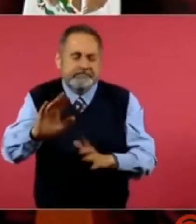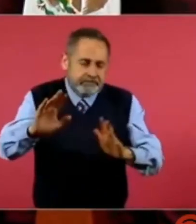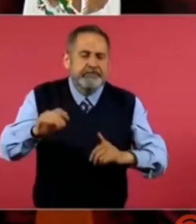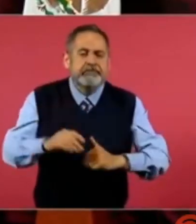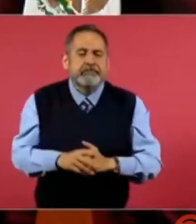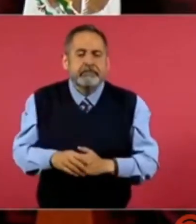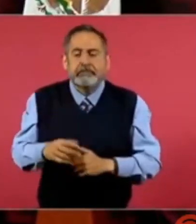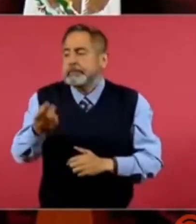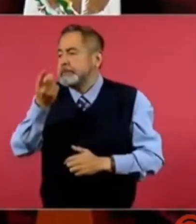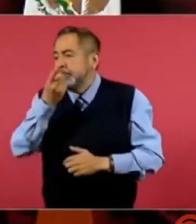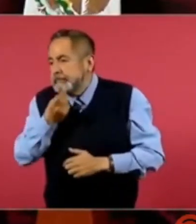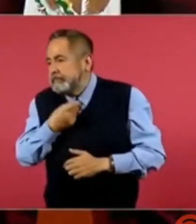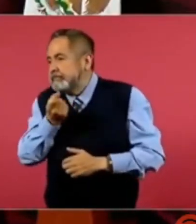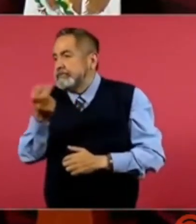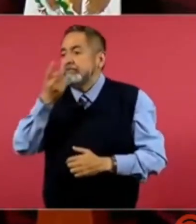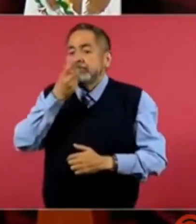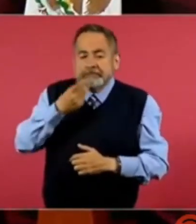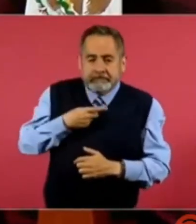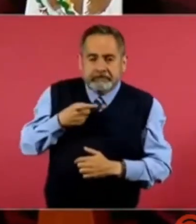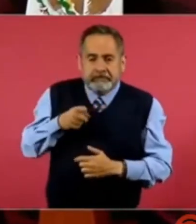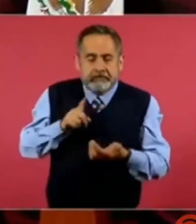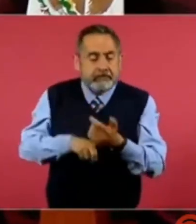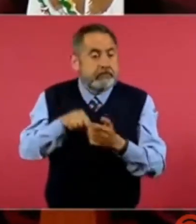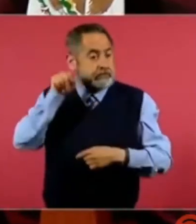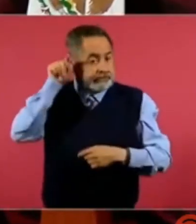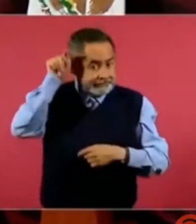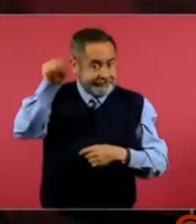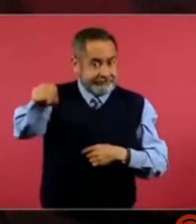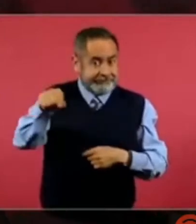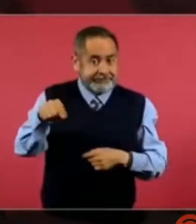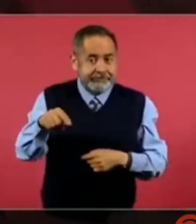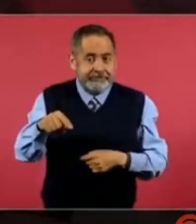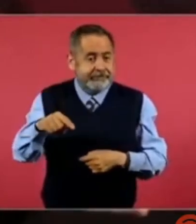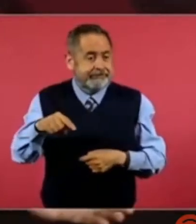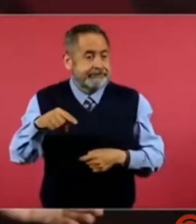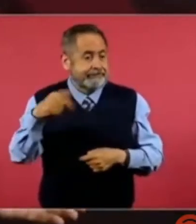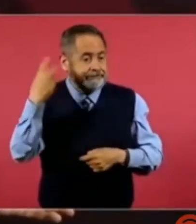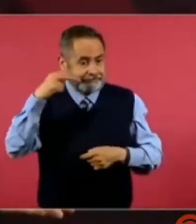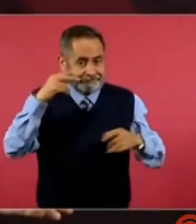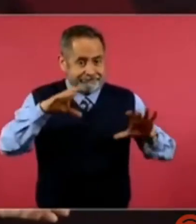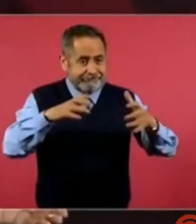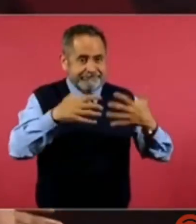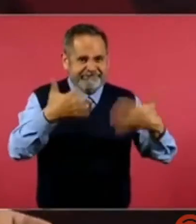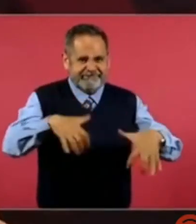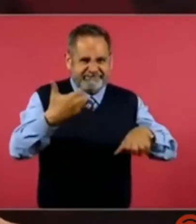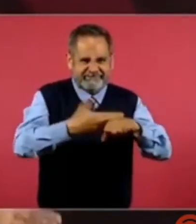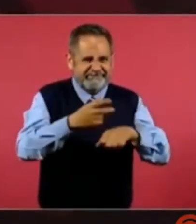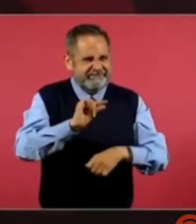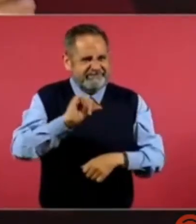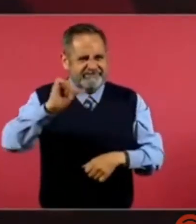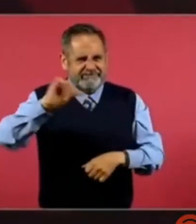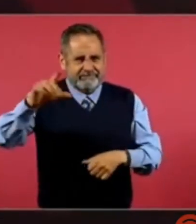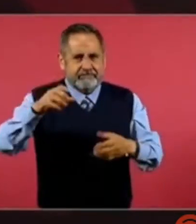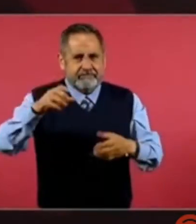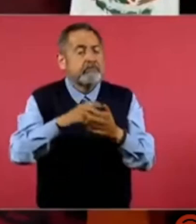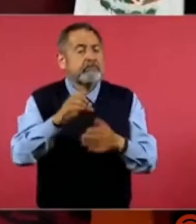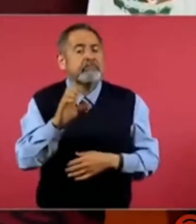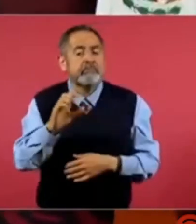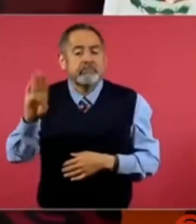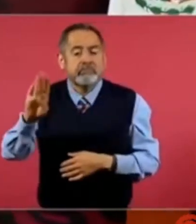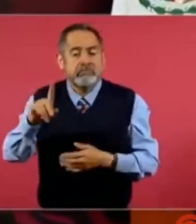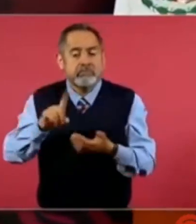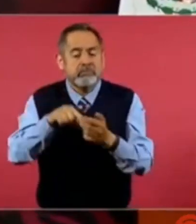Me dicen que hasta los reunieron a los grandes empresarios en el club